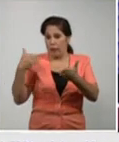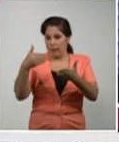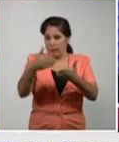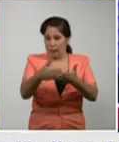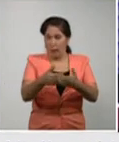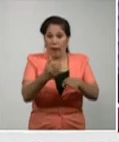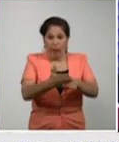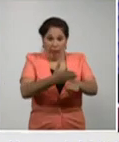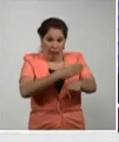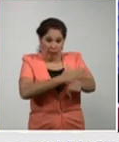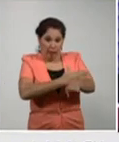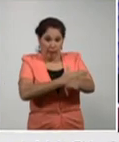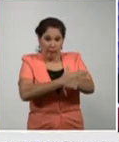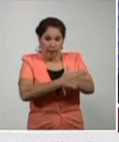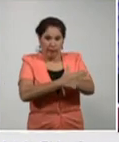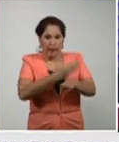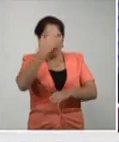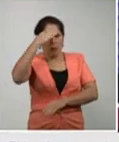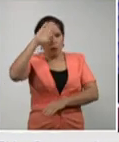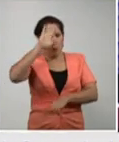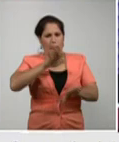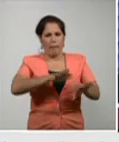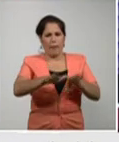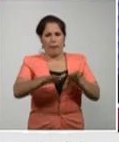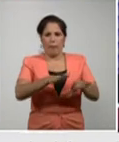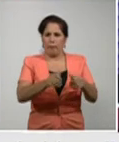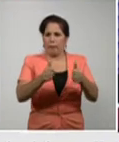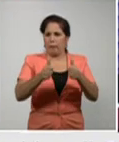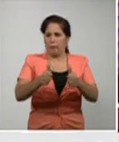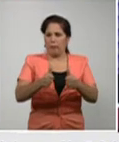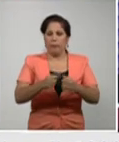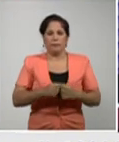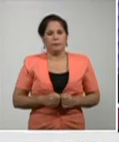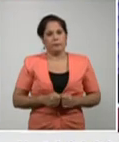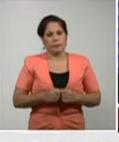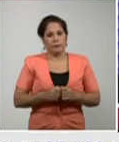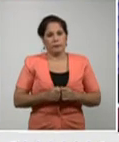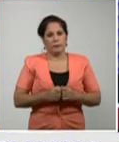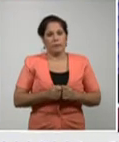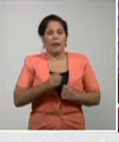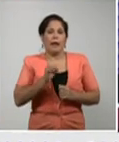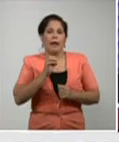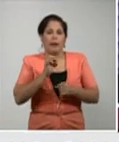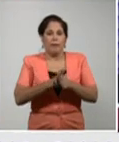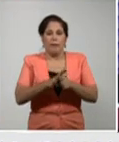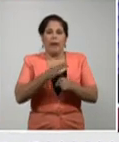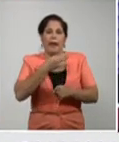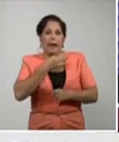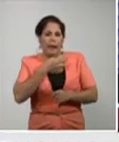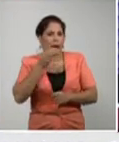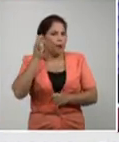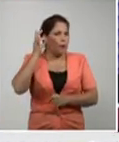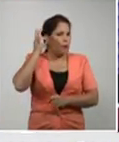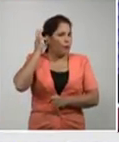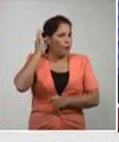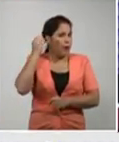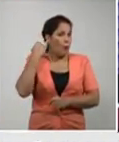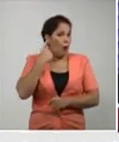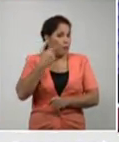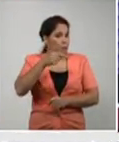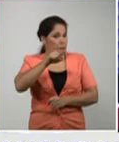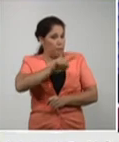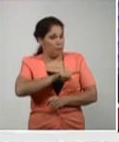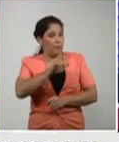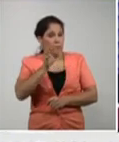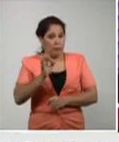que comenzara la transmisión en Cuba, desde finales del mes de enero, principios de febrero, pues con